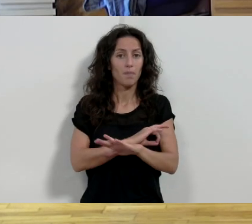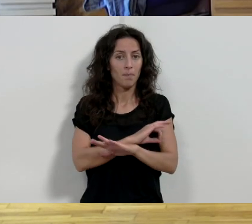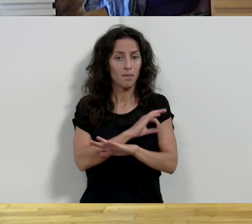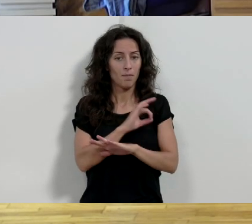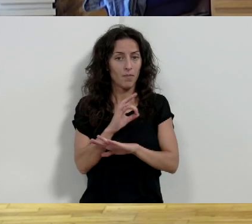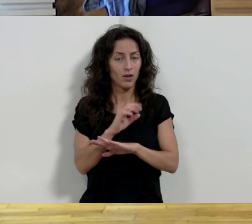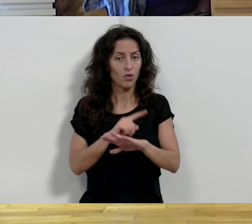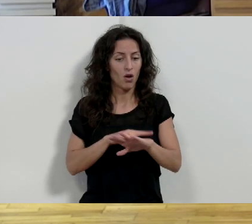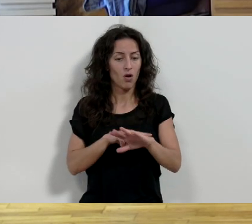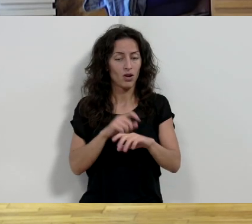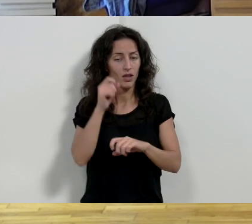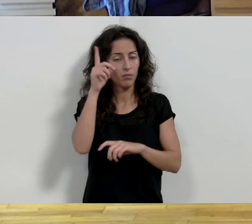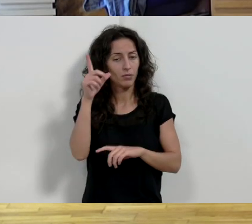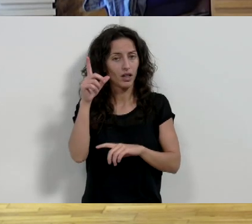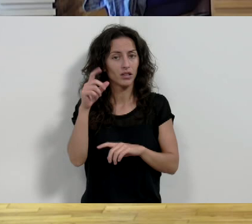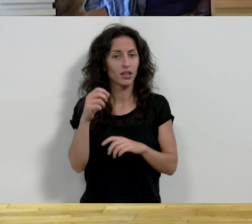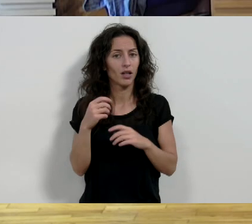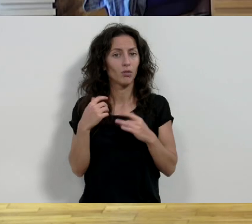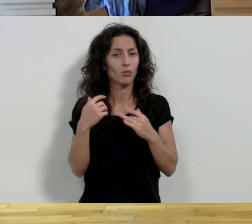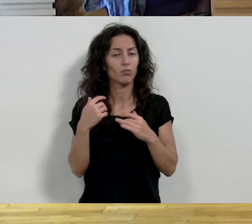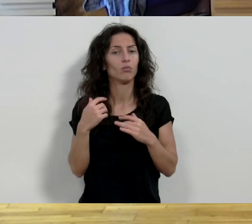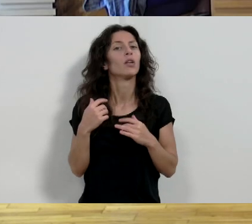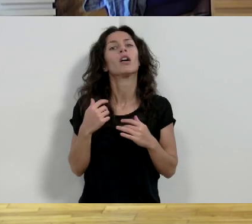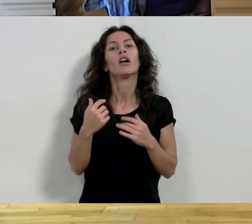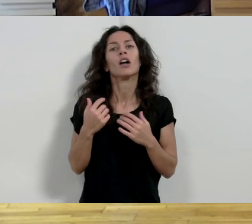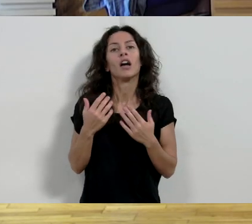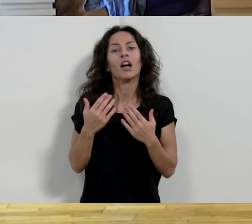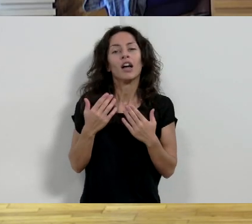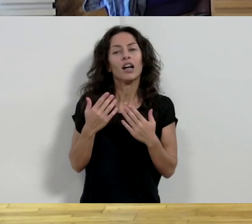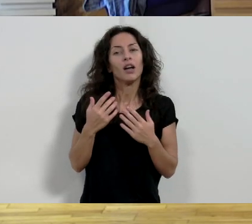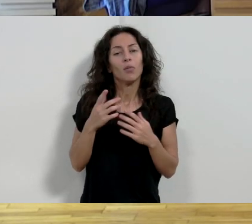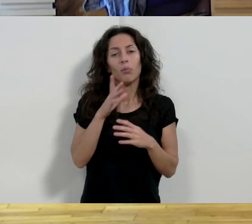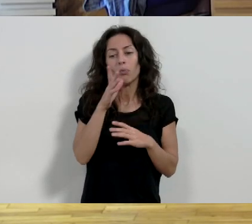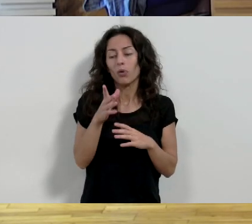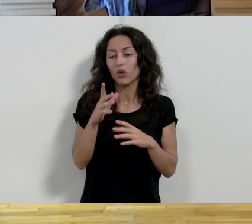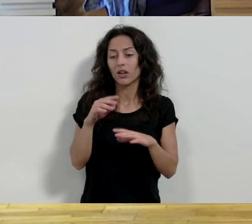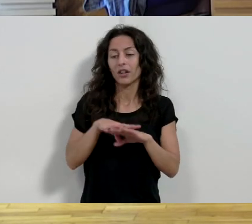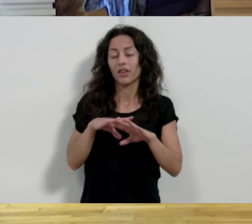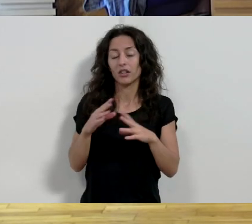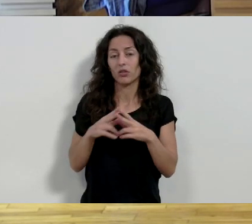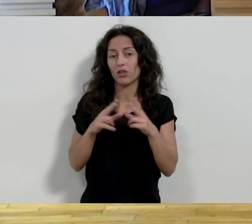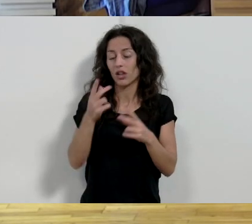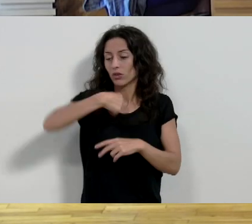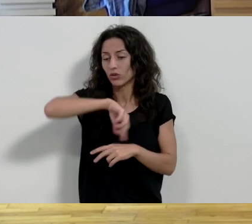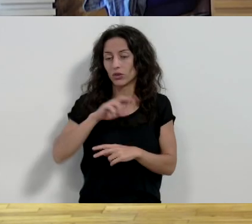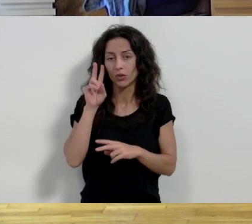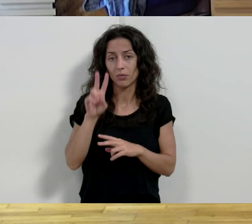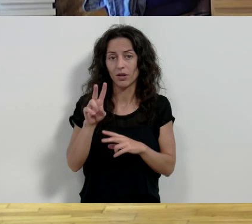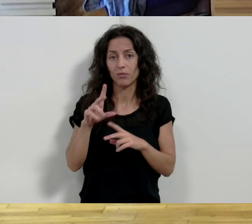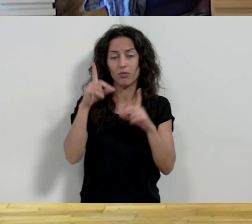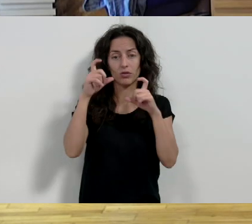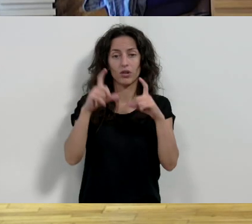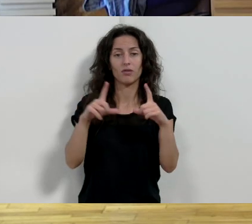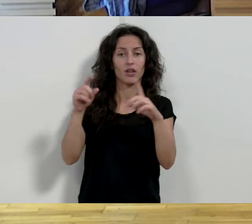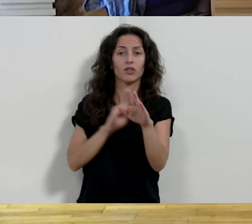El ayuntamiento de Ciudad Real, el servicio municipal de limpieza en este caso, cuenta con